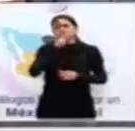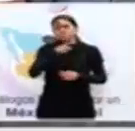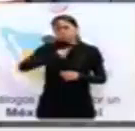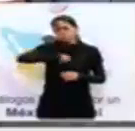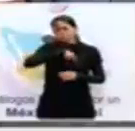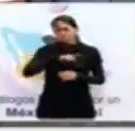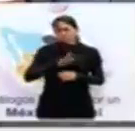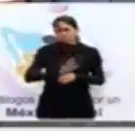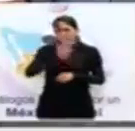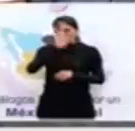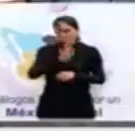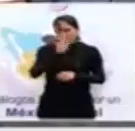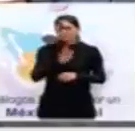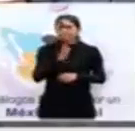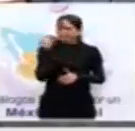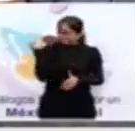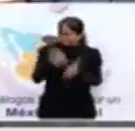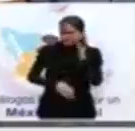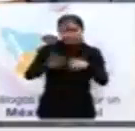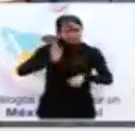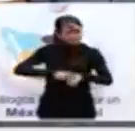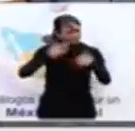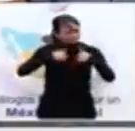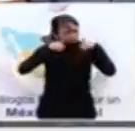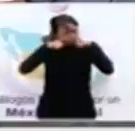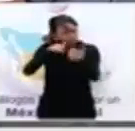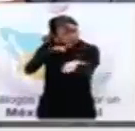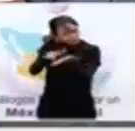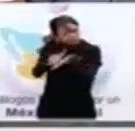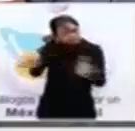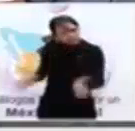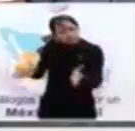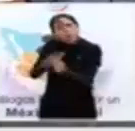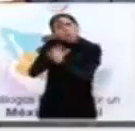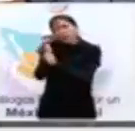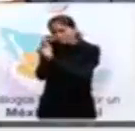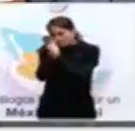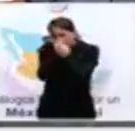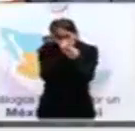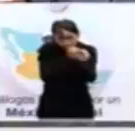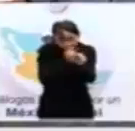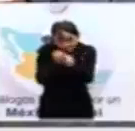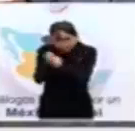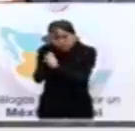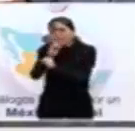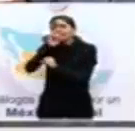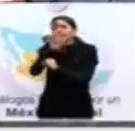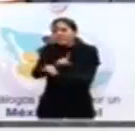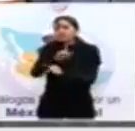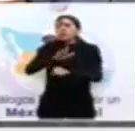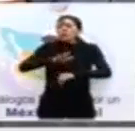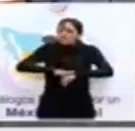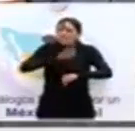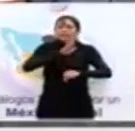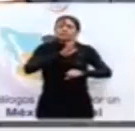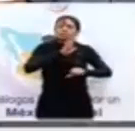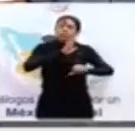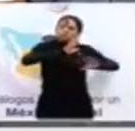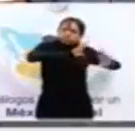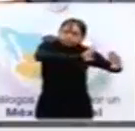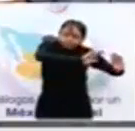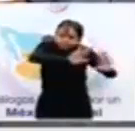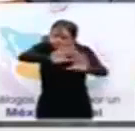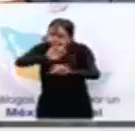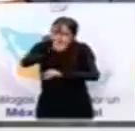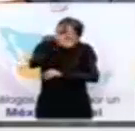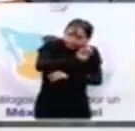en los últimos años. Uno es la investigación y el otro es lo que es el extensionismo, la capacitación, es decir, el desarrollo de capacidades, ¿no? Esos dos